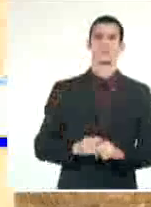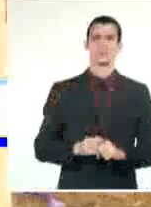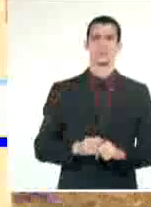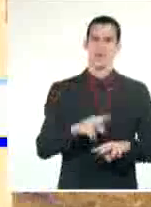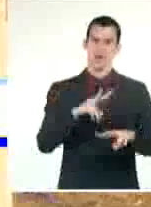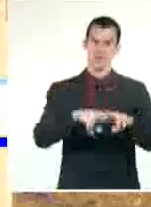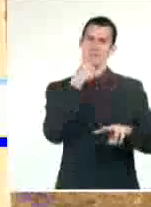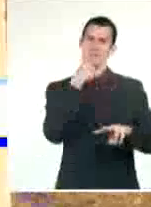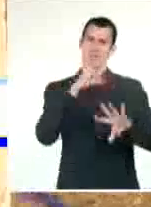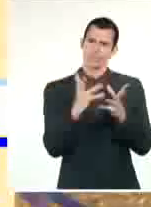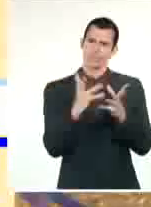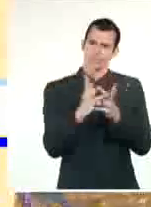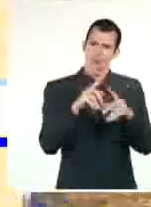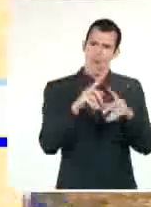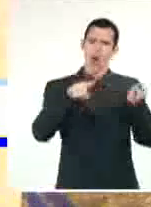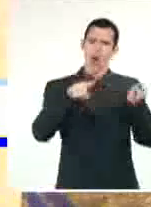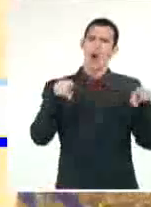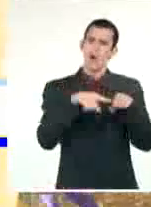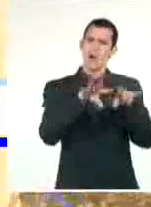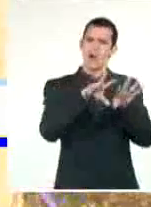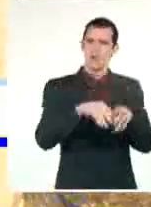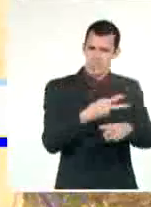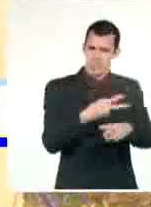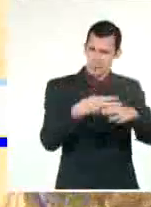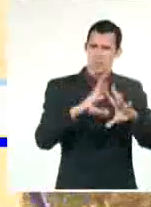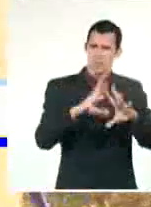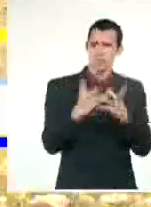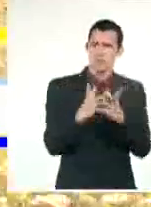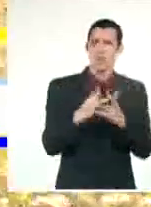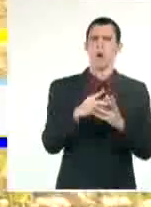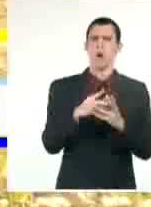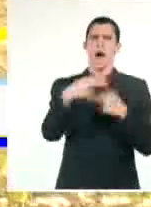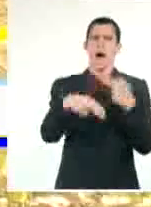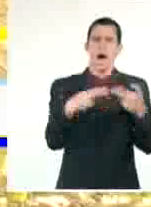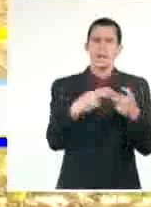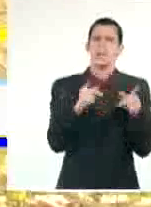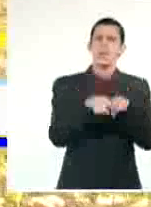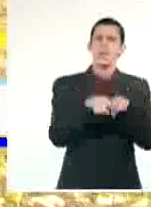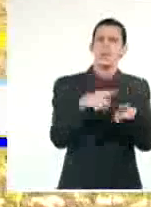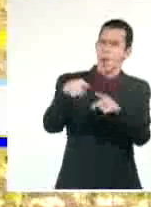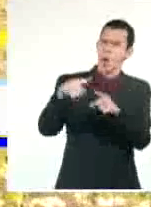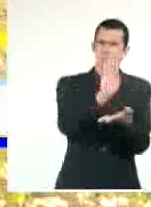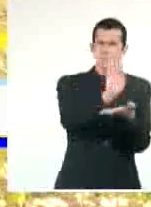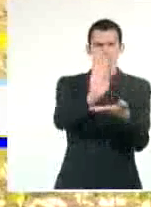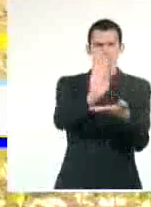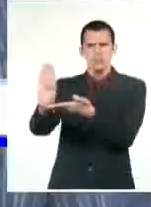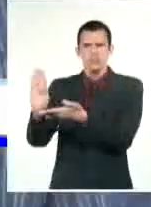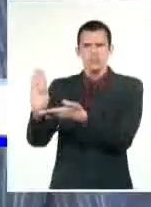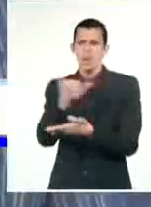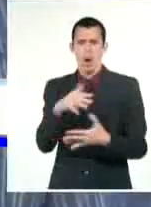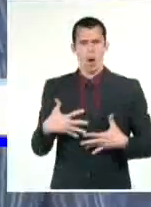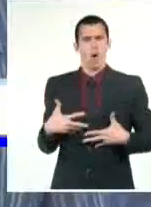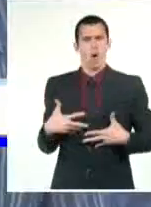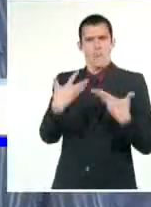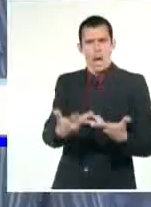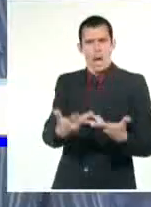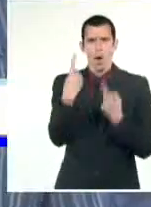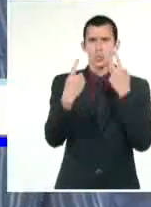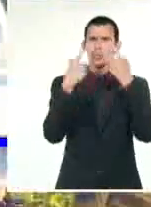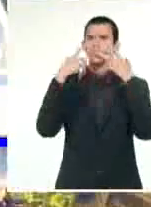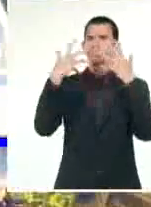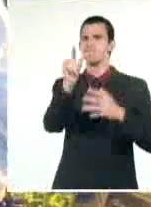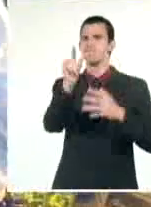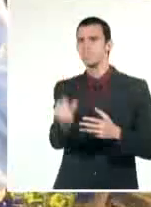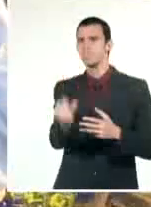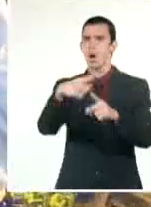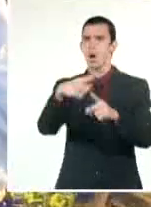Se incluye entre los monumentos ubicados en la Avenida del Puerto como lugar donde se rinde honores a importantes personalidades